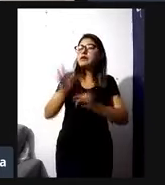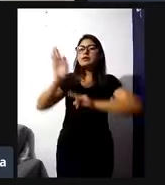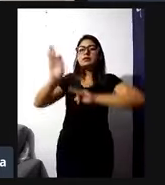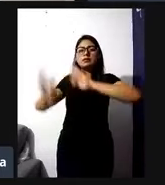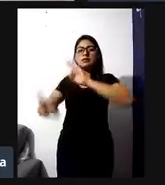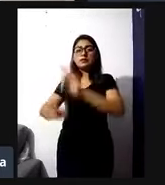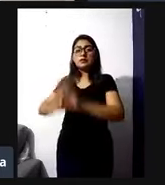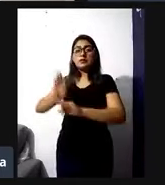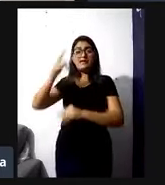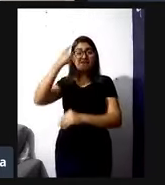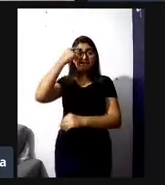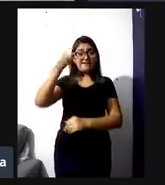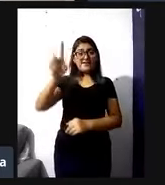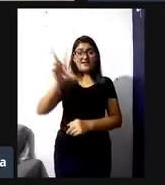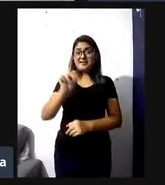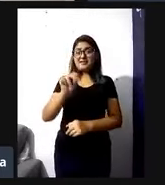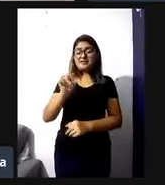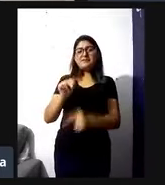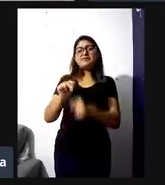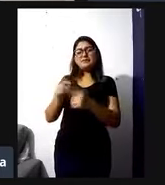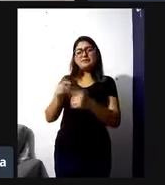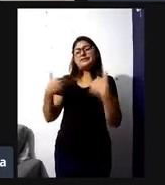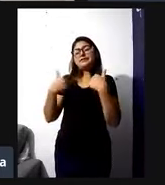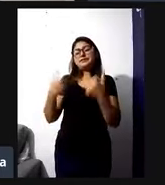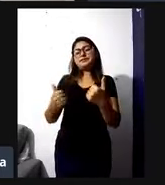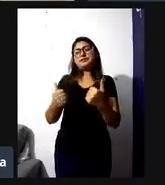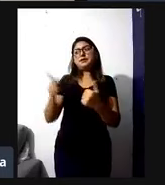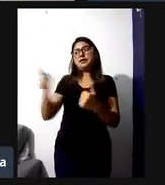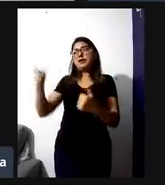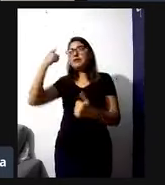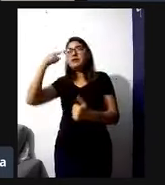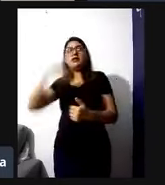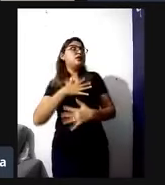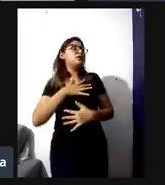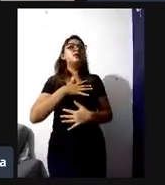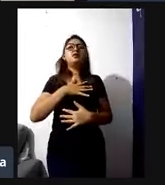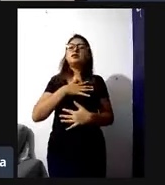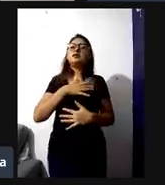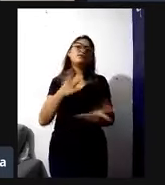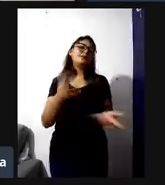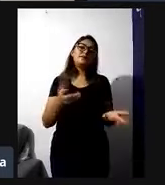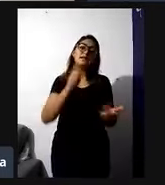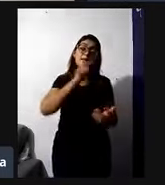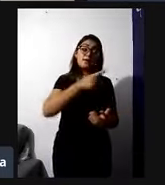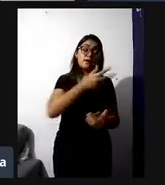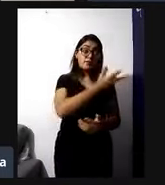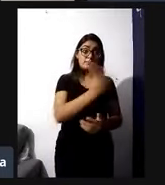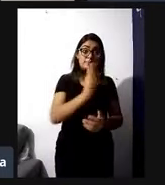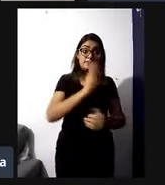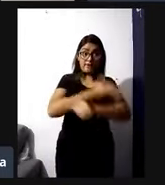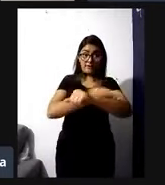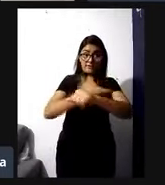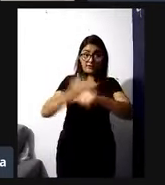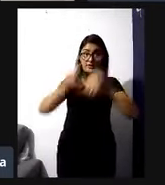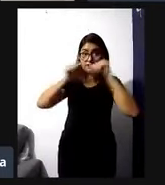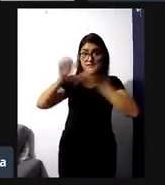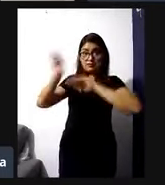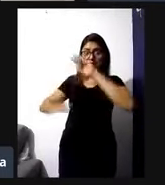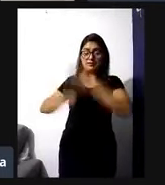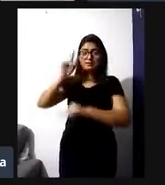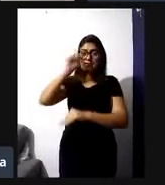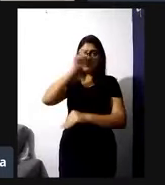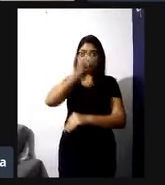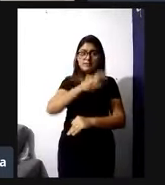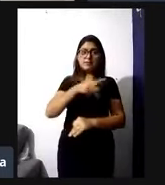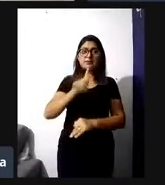es nada fácil para ella. Me queda claro que tampoco lo es para la familia, pero sobre todo tiene que haber mucho amor para que